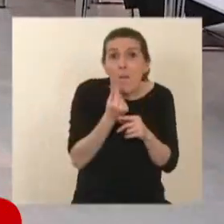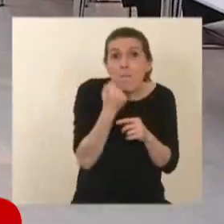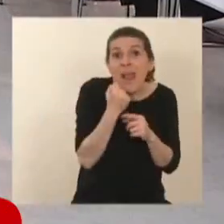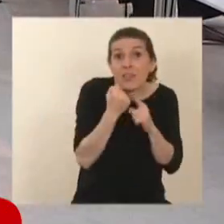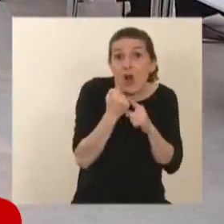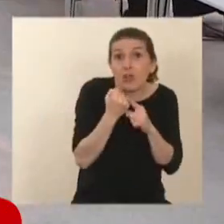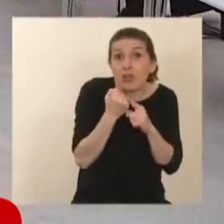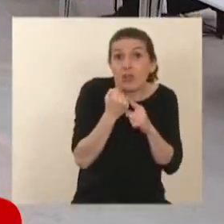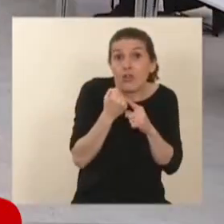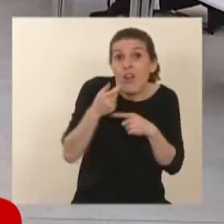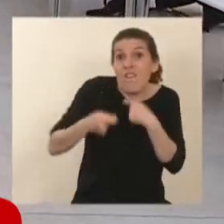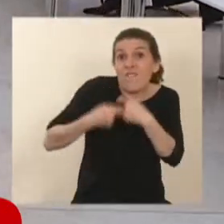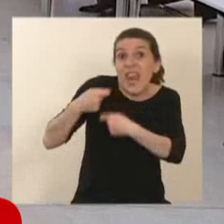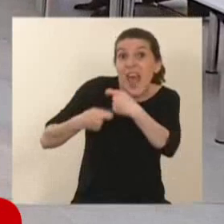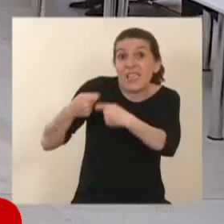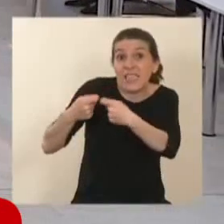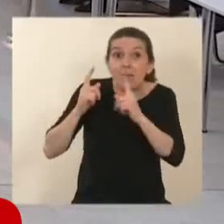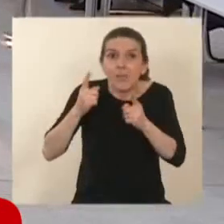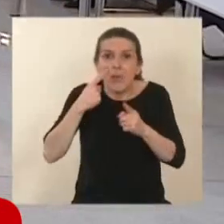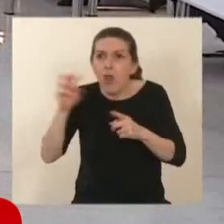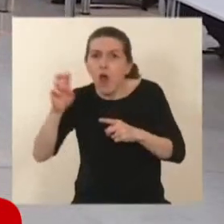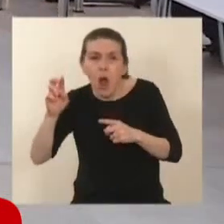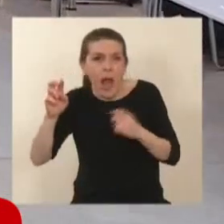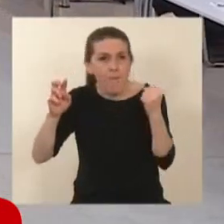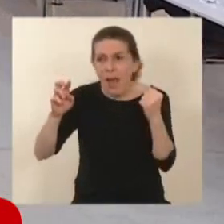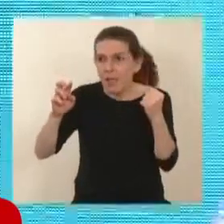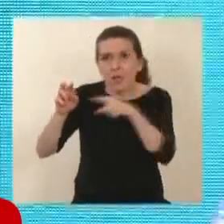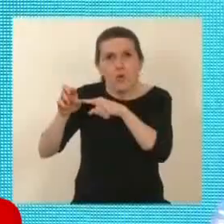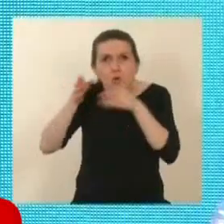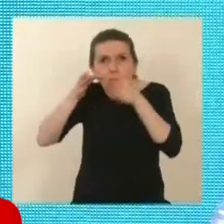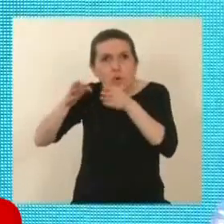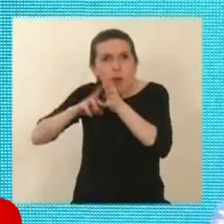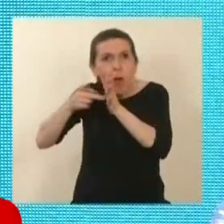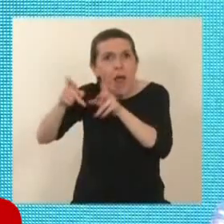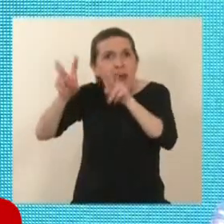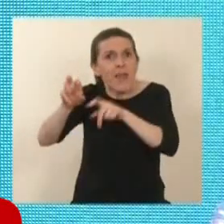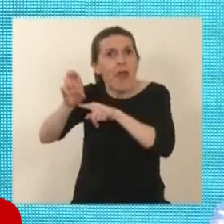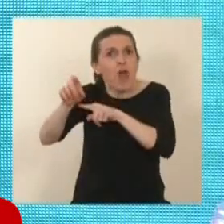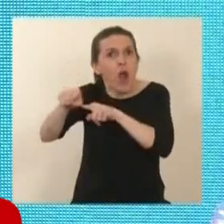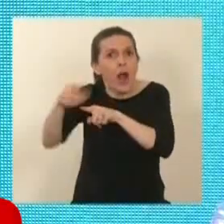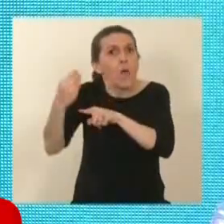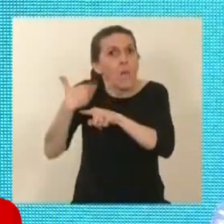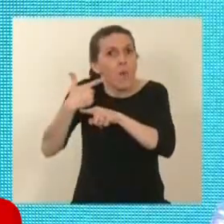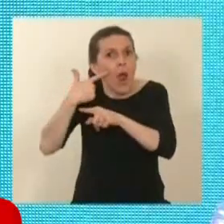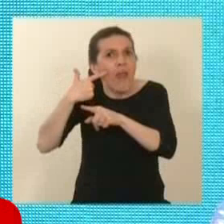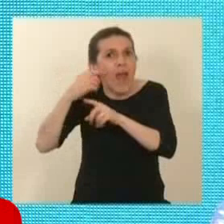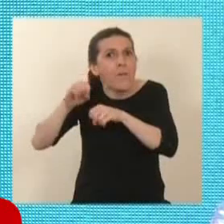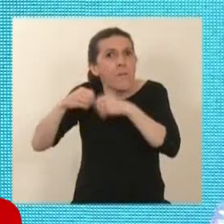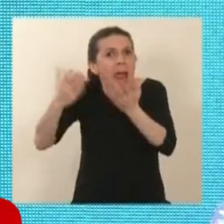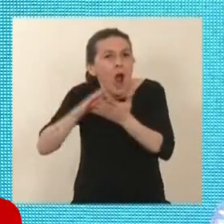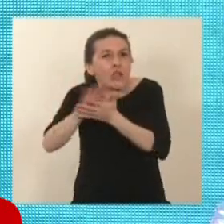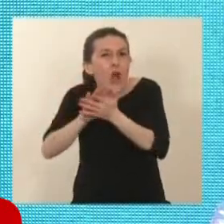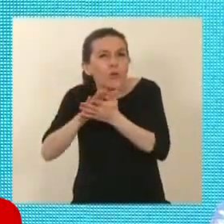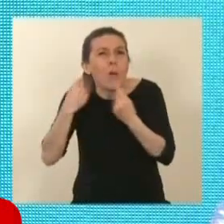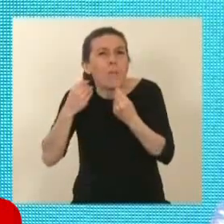en pesos. Arreglar el problema de los dólares era importante también para poder tener mejores perspectivas de